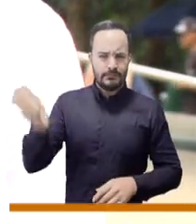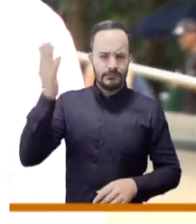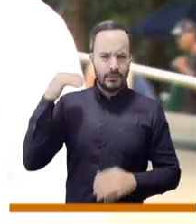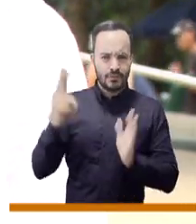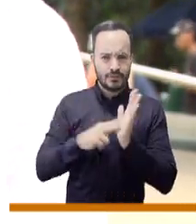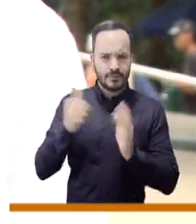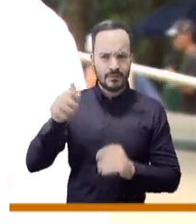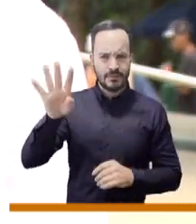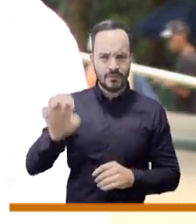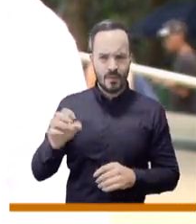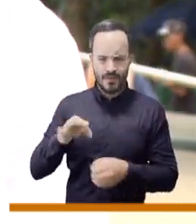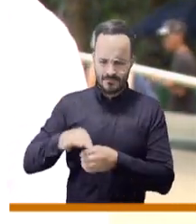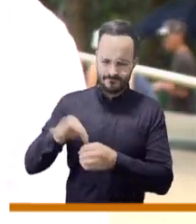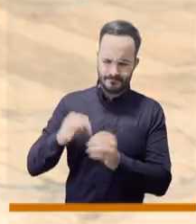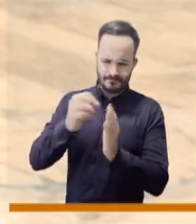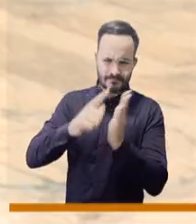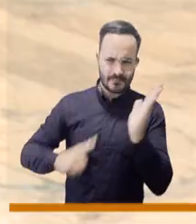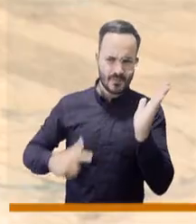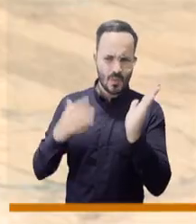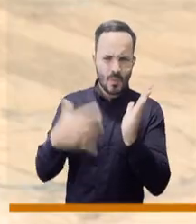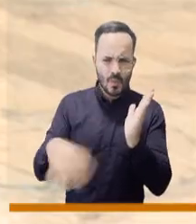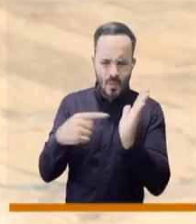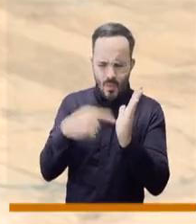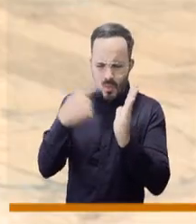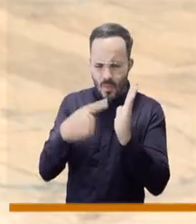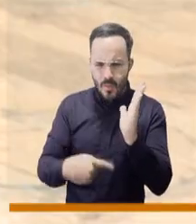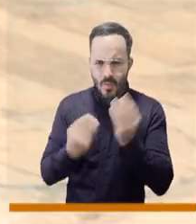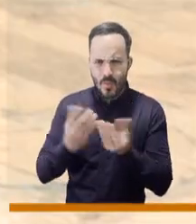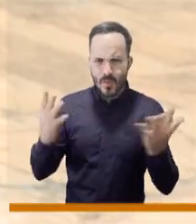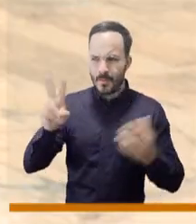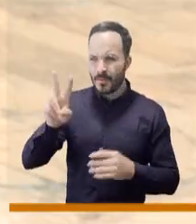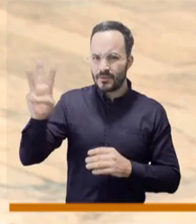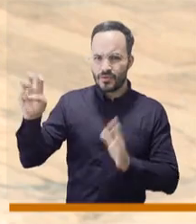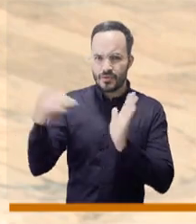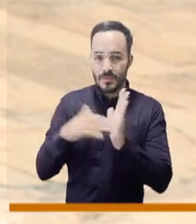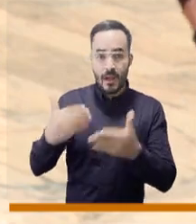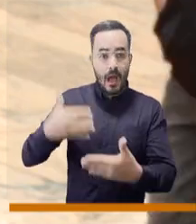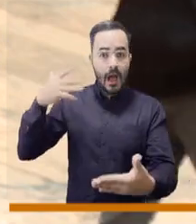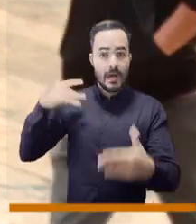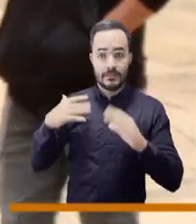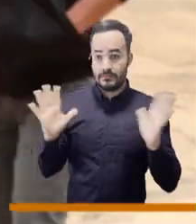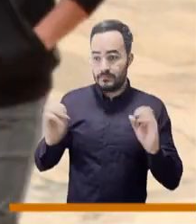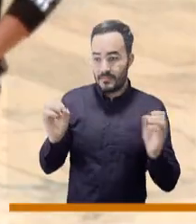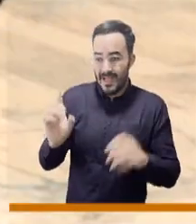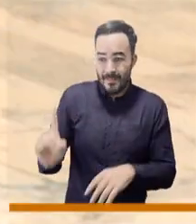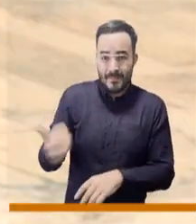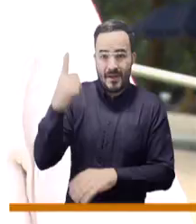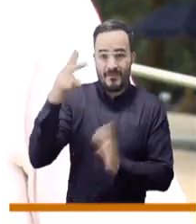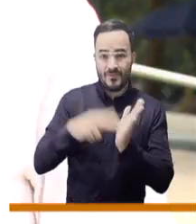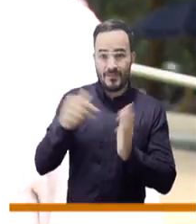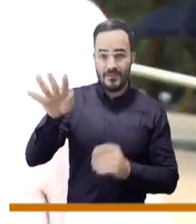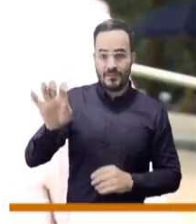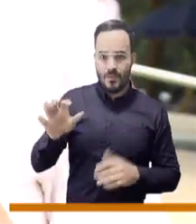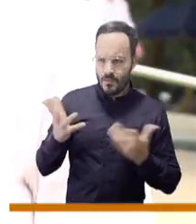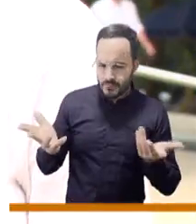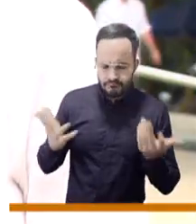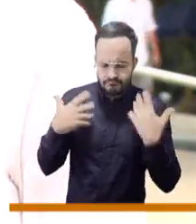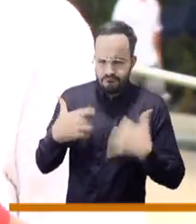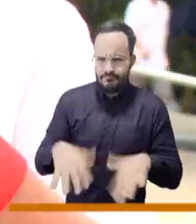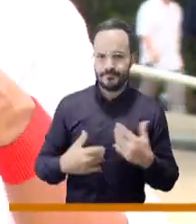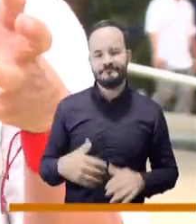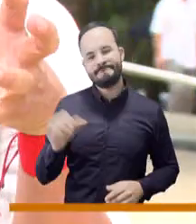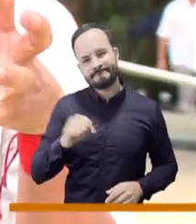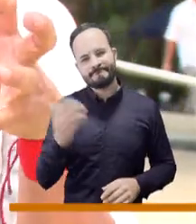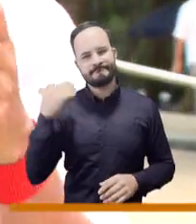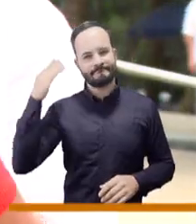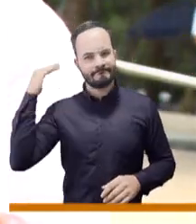el 2019 creyendo en un proyecto como Estamos Listas en su primera aparición en la escena política y pública. Nosotros nos imaginamos a